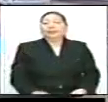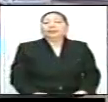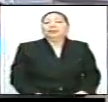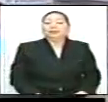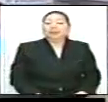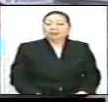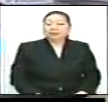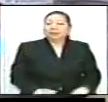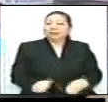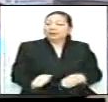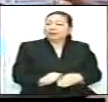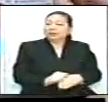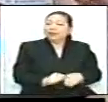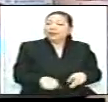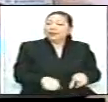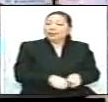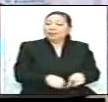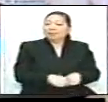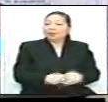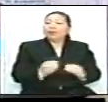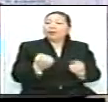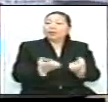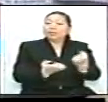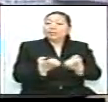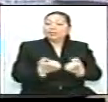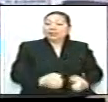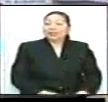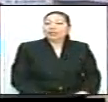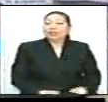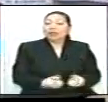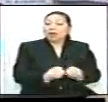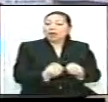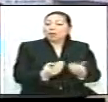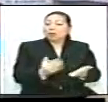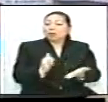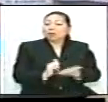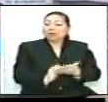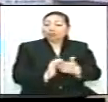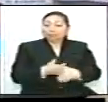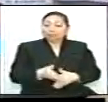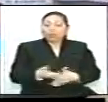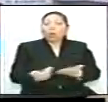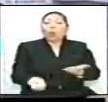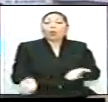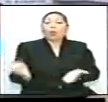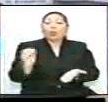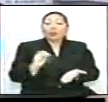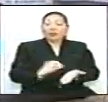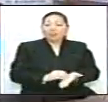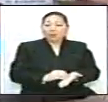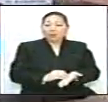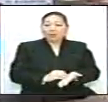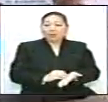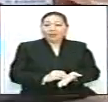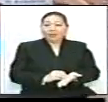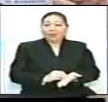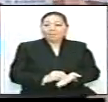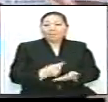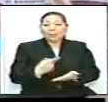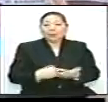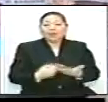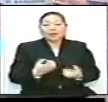términos prácticos y también estadísticos. Y hay muchísimos que han ingresado ya nuevamente a ser nuevamente pobres,